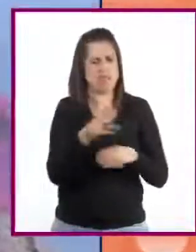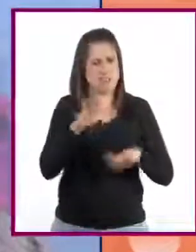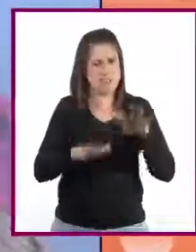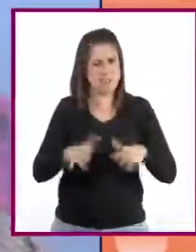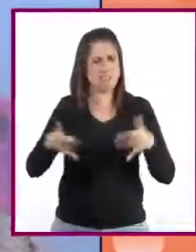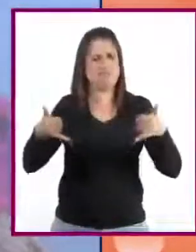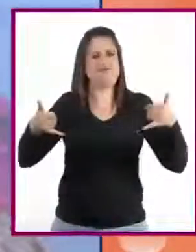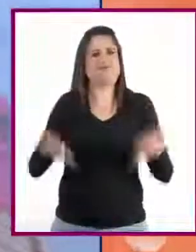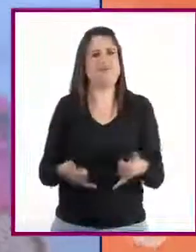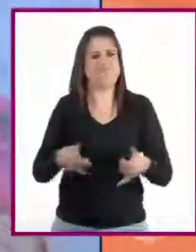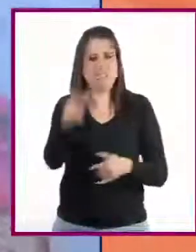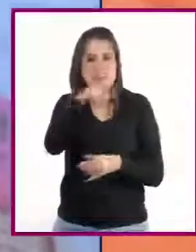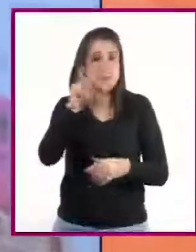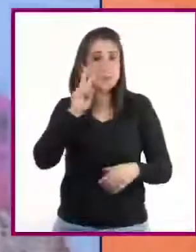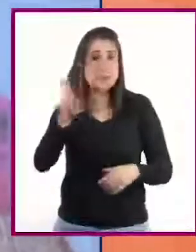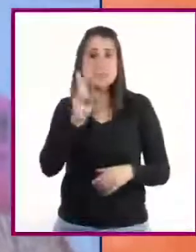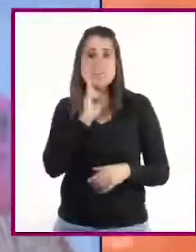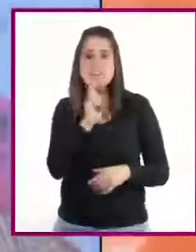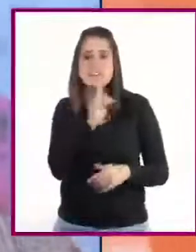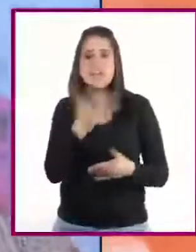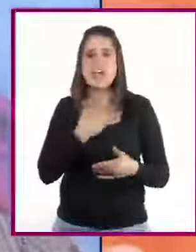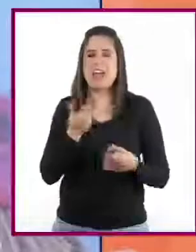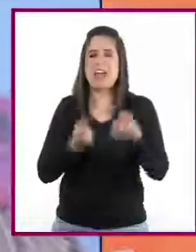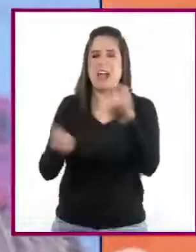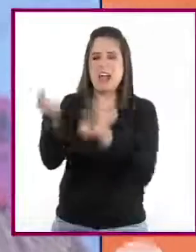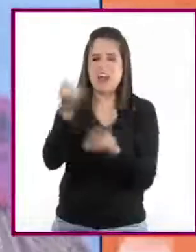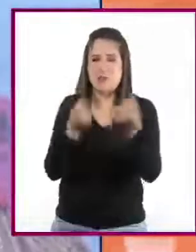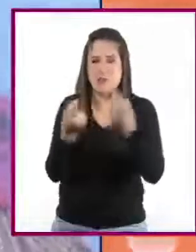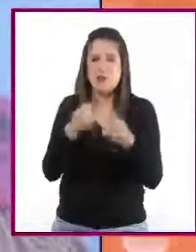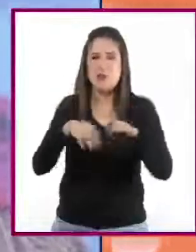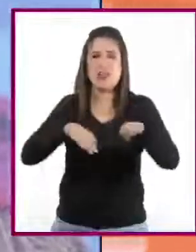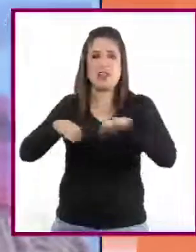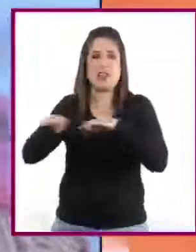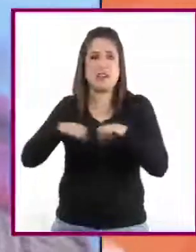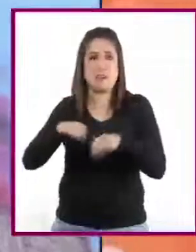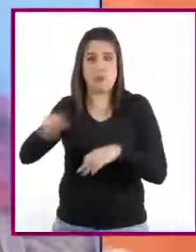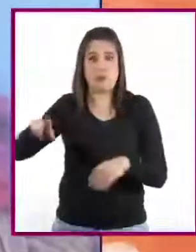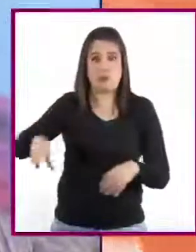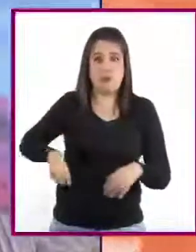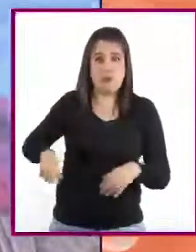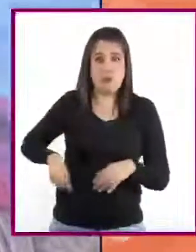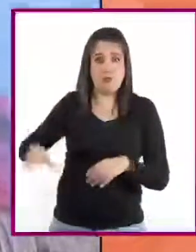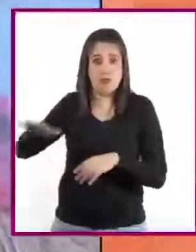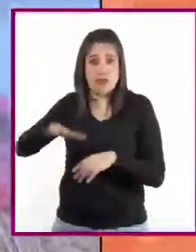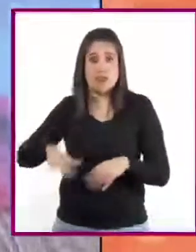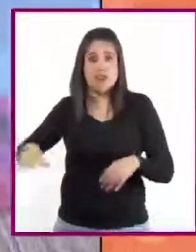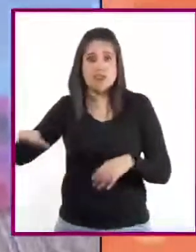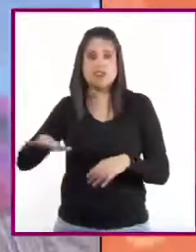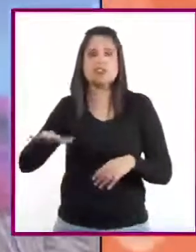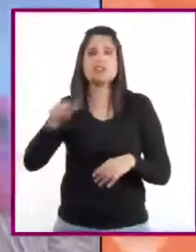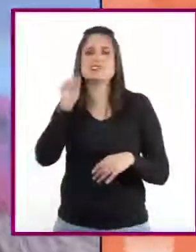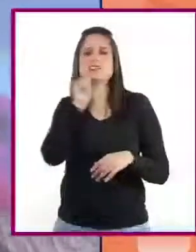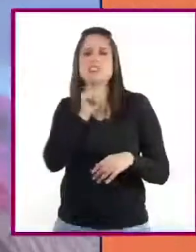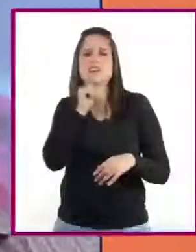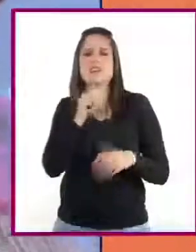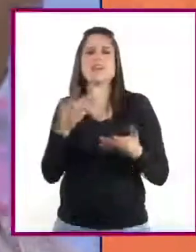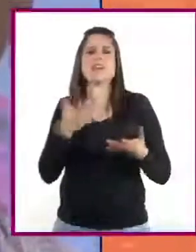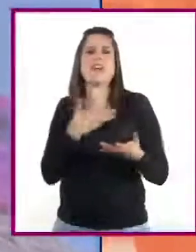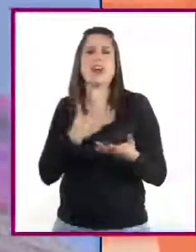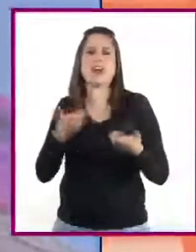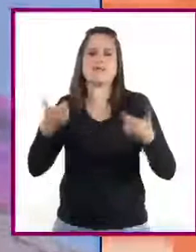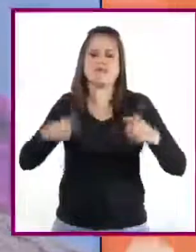como se ha visto en las noticias, existen casos de trabajadores del Estado que caen en